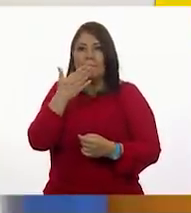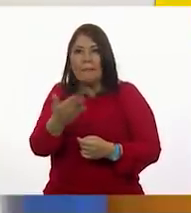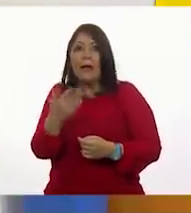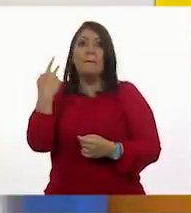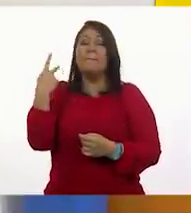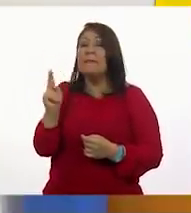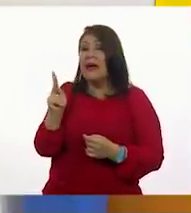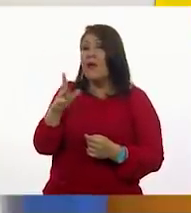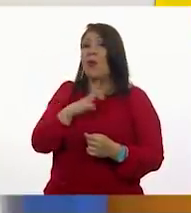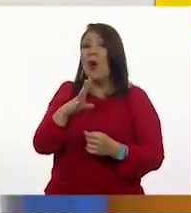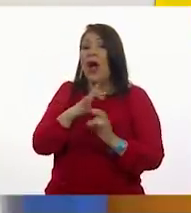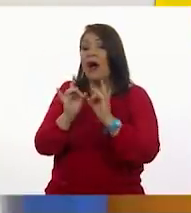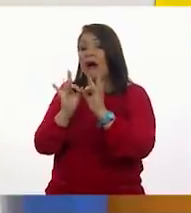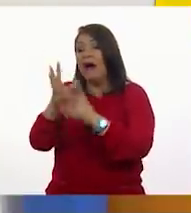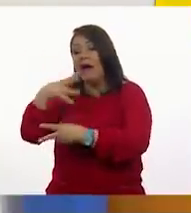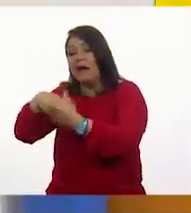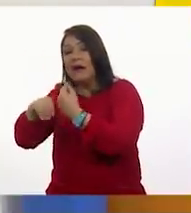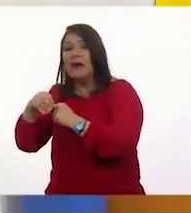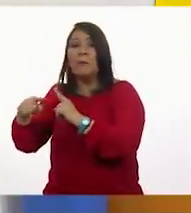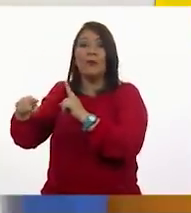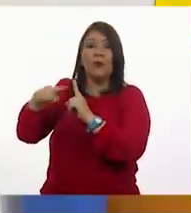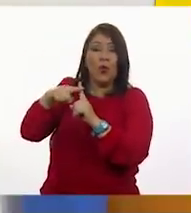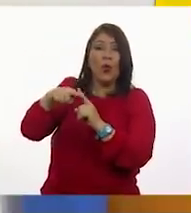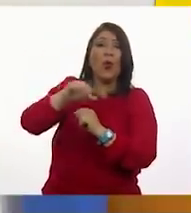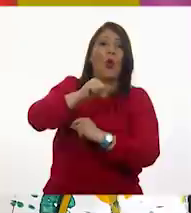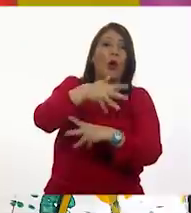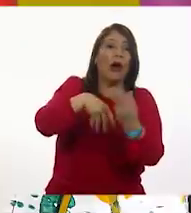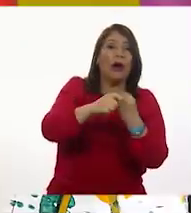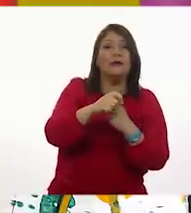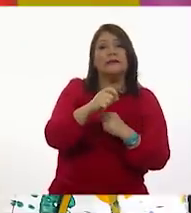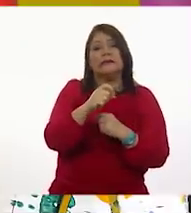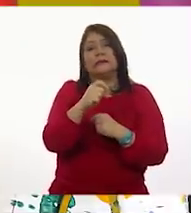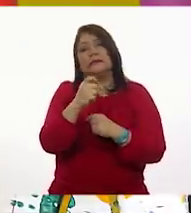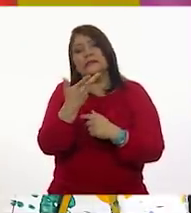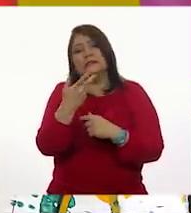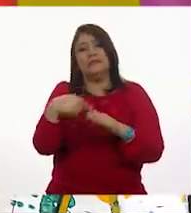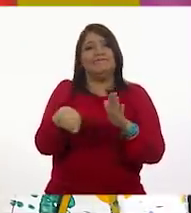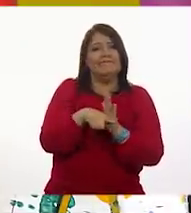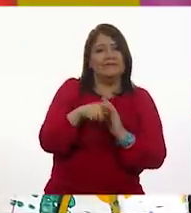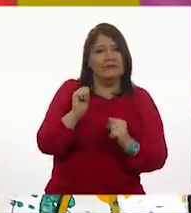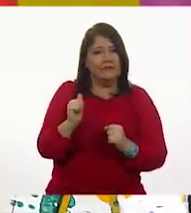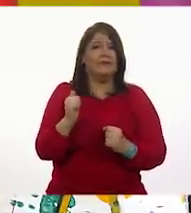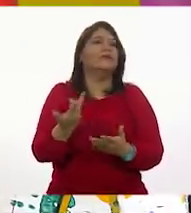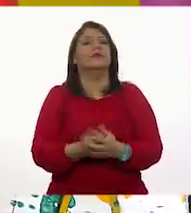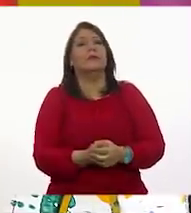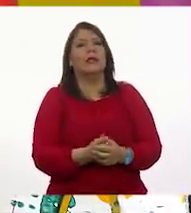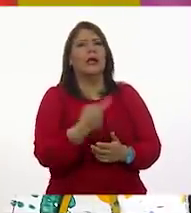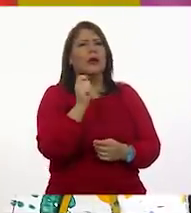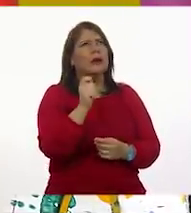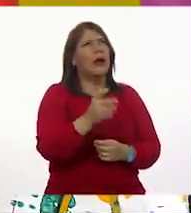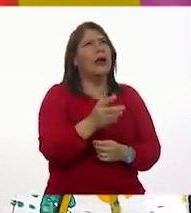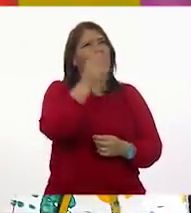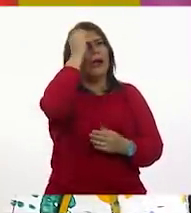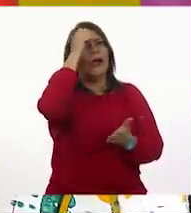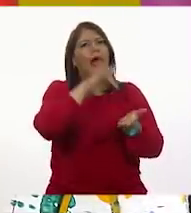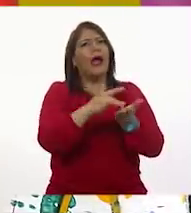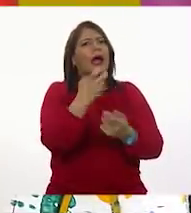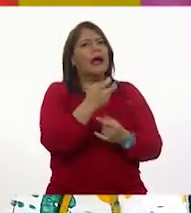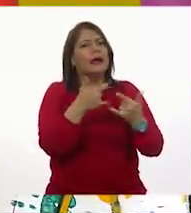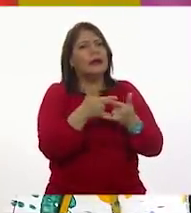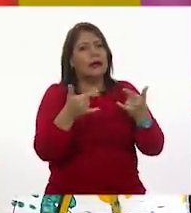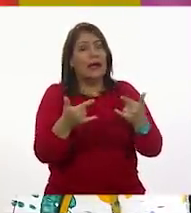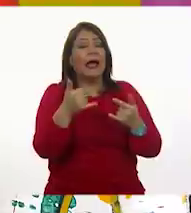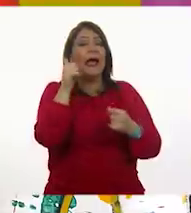consecuencias positivas y hay otras que no lo son tanto. Así es. ¿Qué enseñanza nos deja la historia? En nuestra